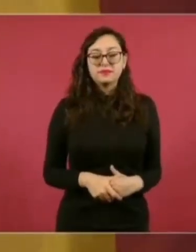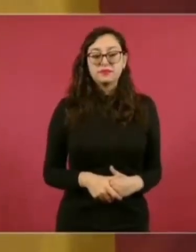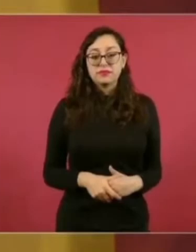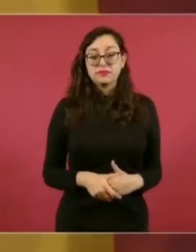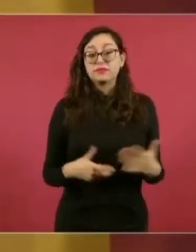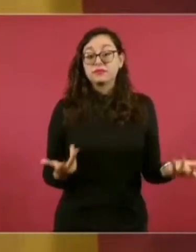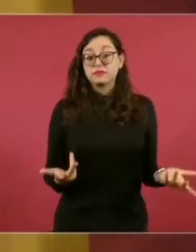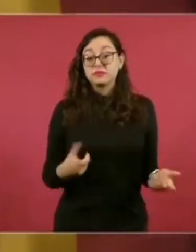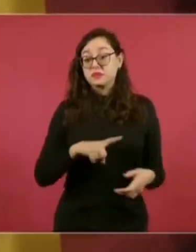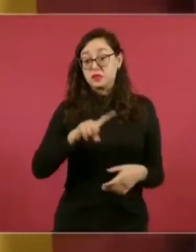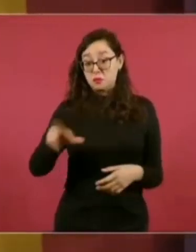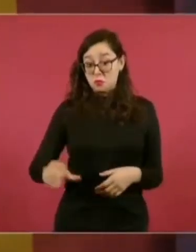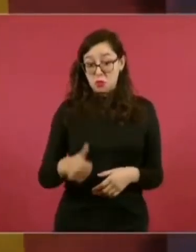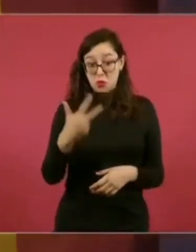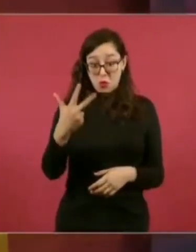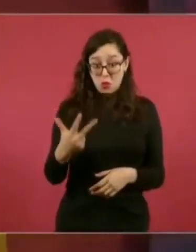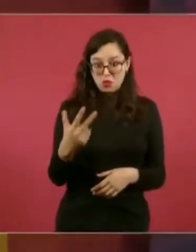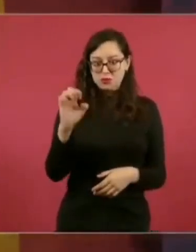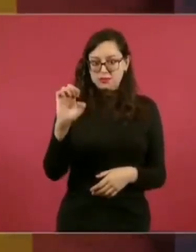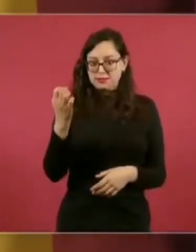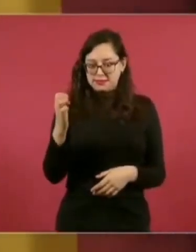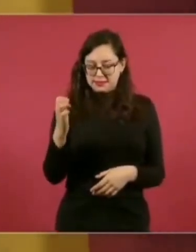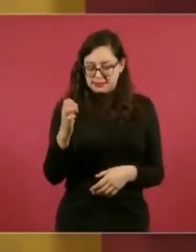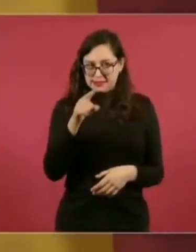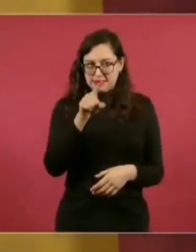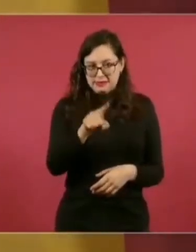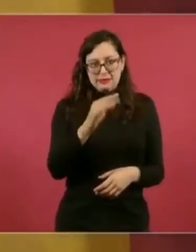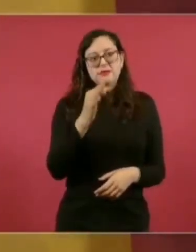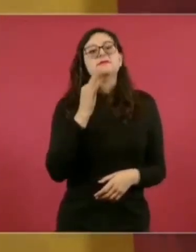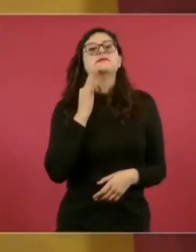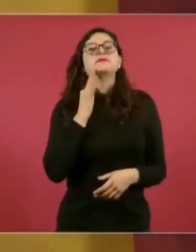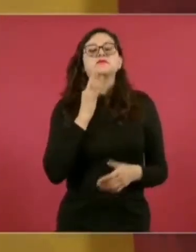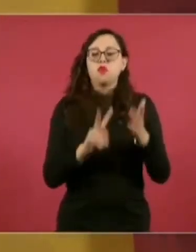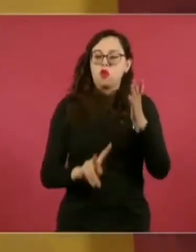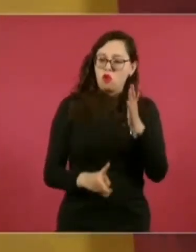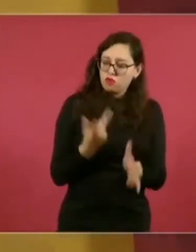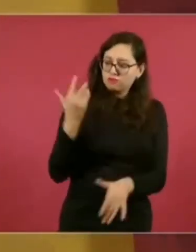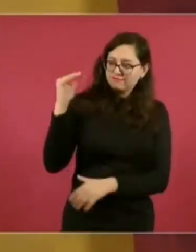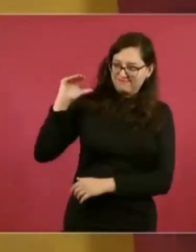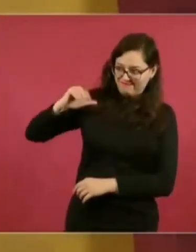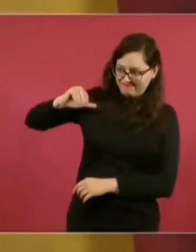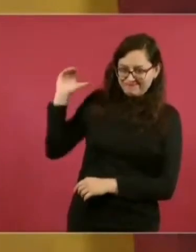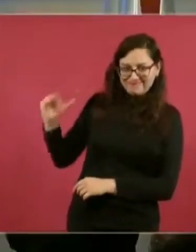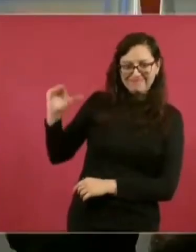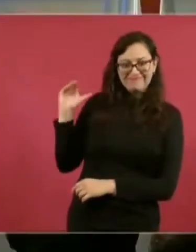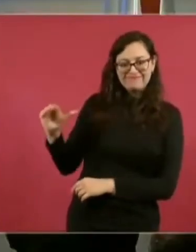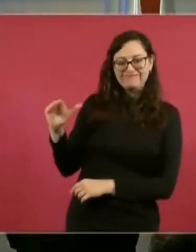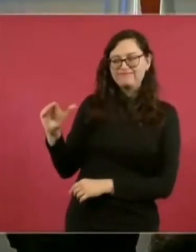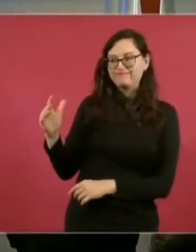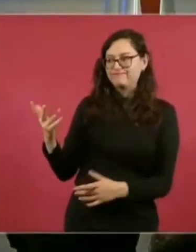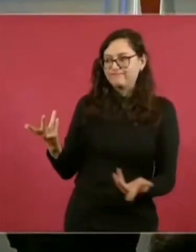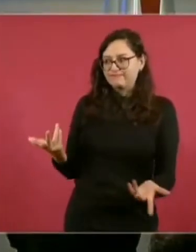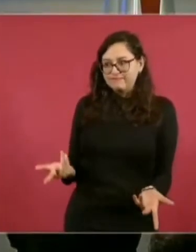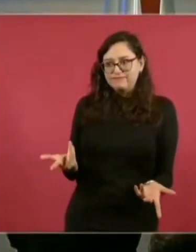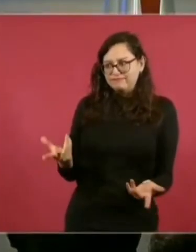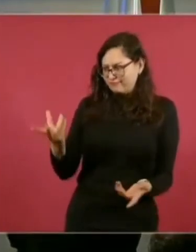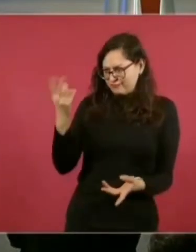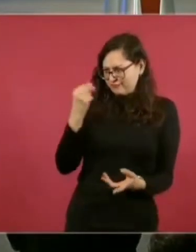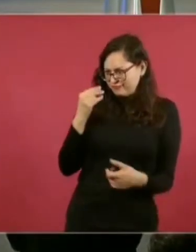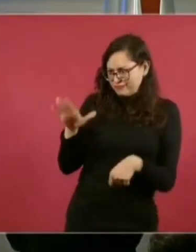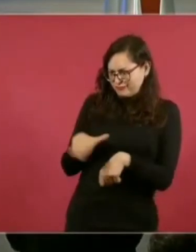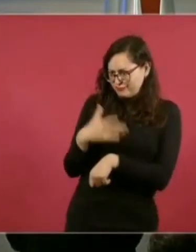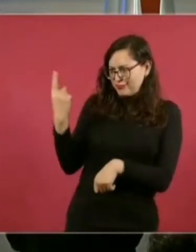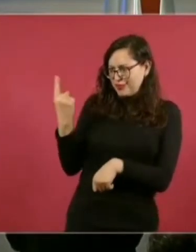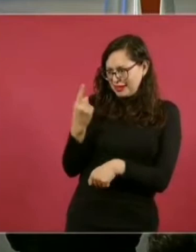Para el 8 de enero, la Fiscalía interpuso un recurso de apelación contra esta resolución de la negativa de la orden